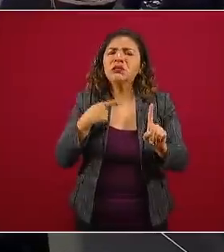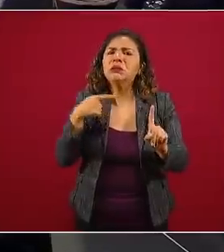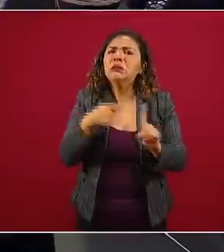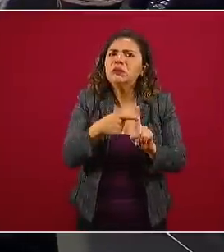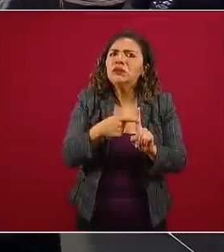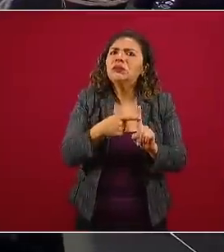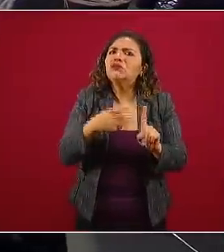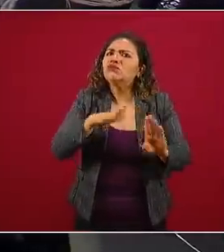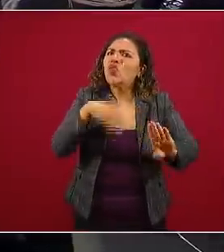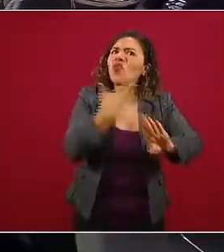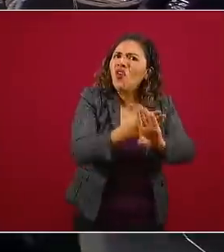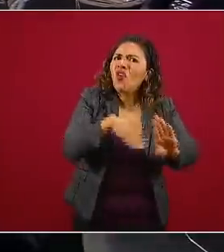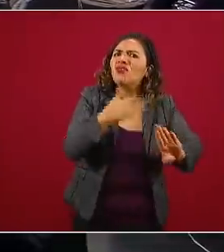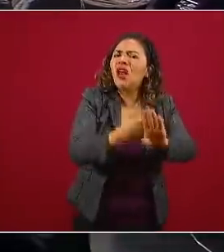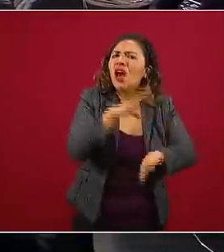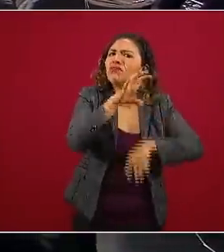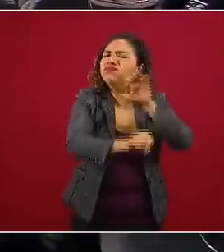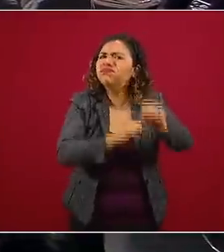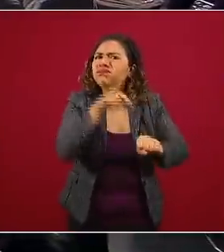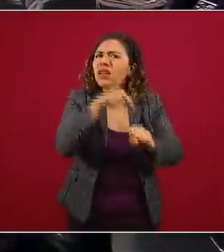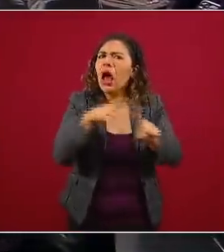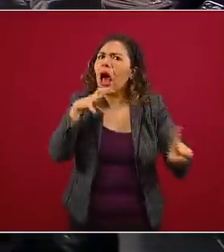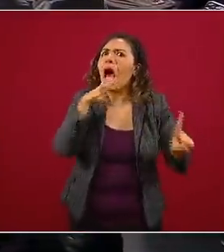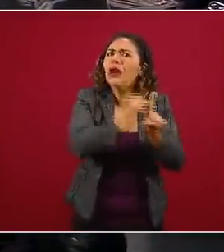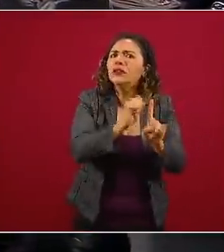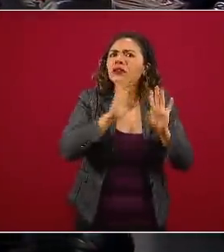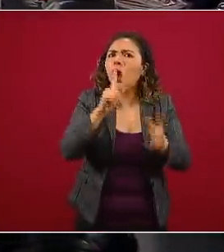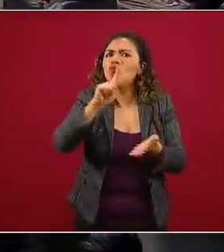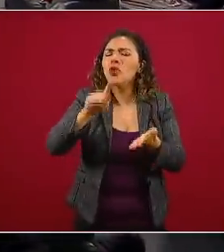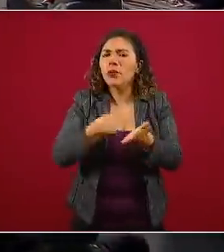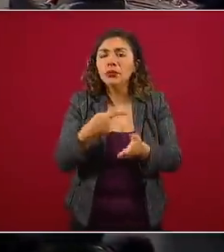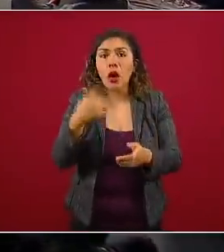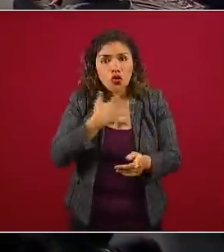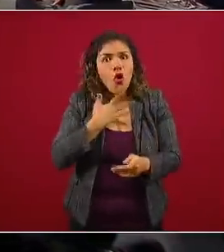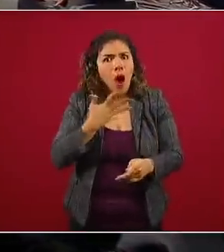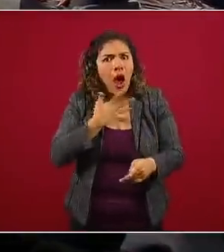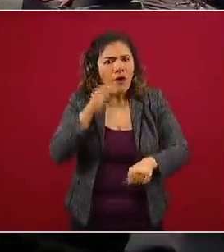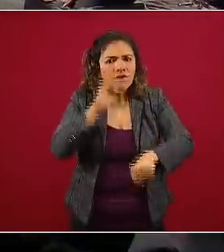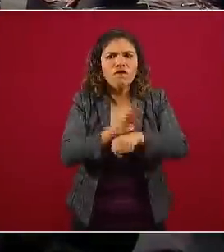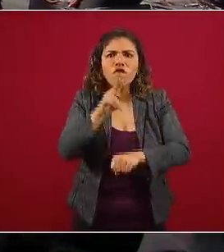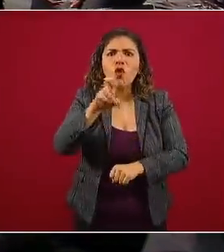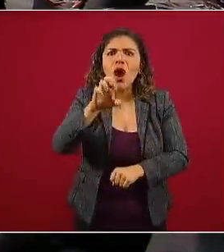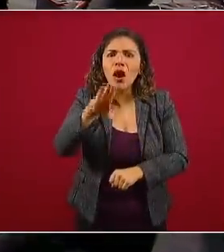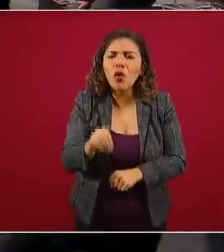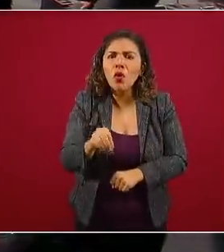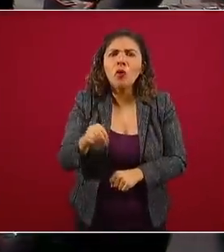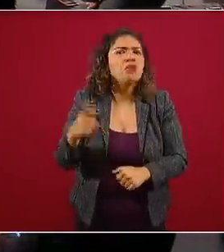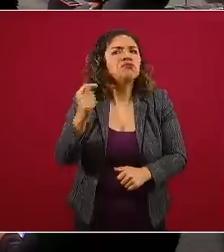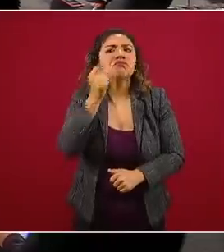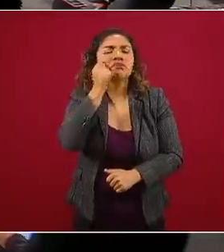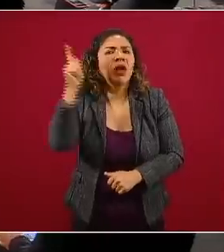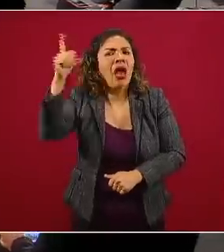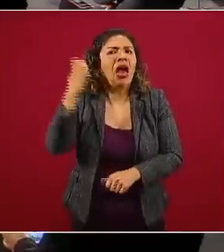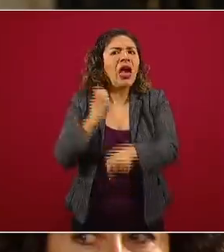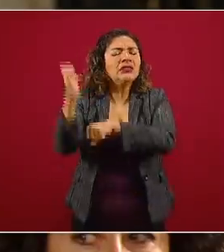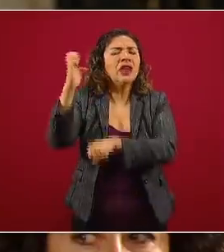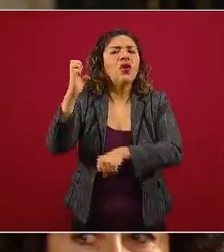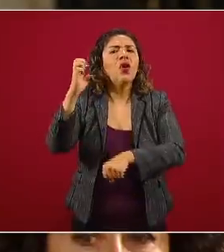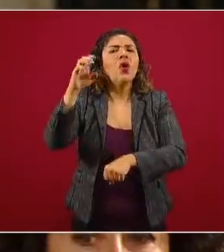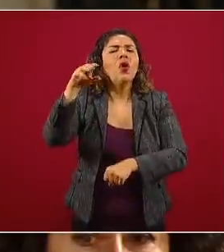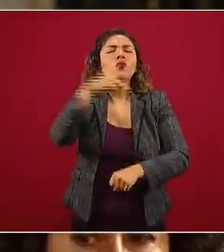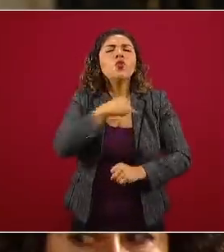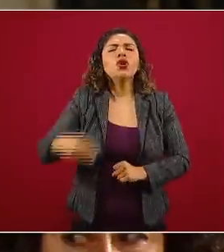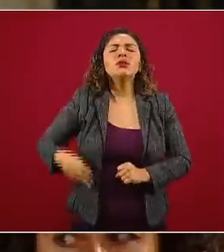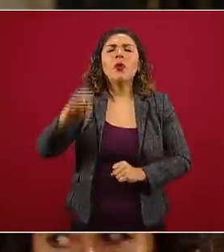esta persecución incluso ha sido y fue detenido y teniendo fueron no fue detenido por la policía estatal en el municipio de ezequiel montes